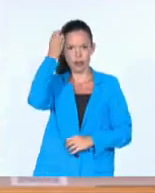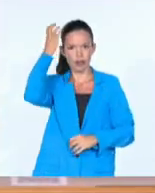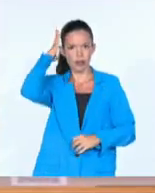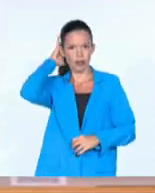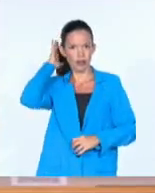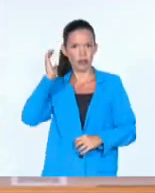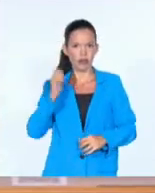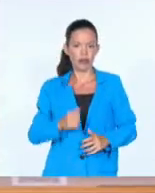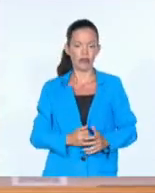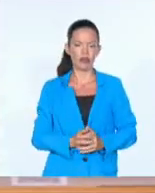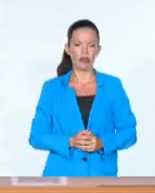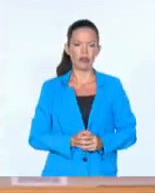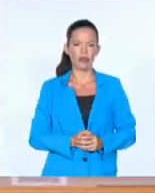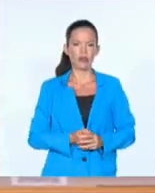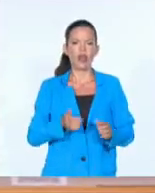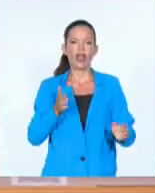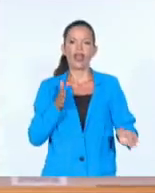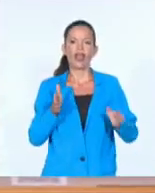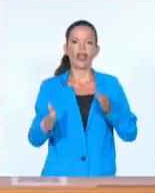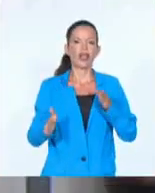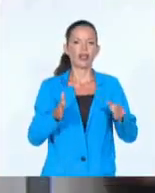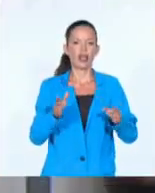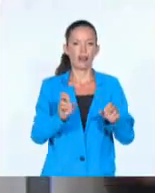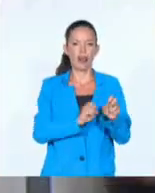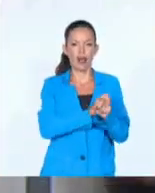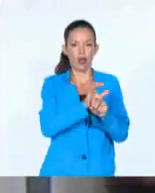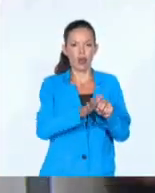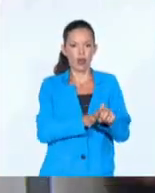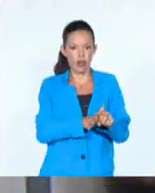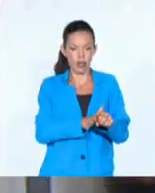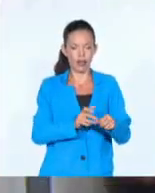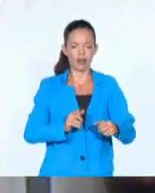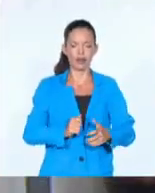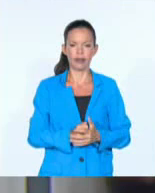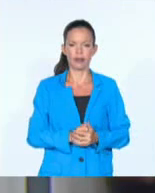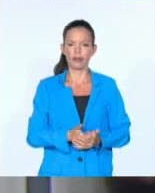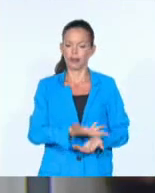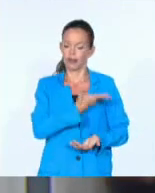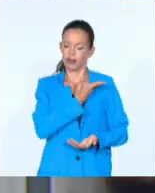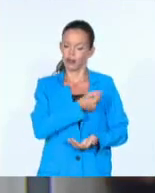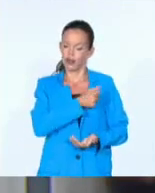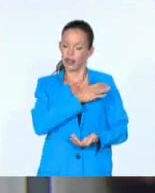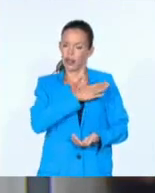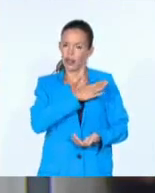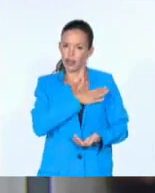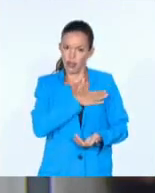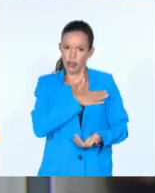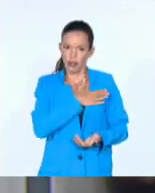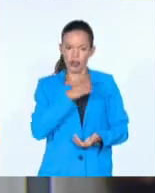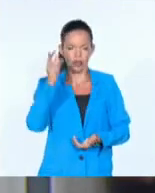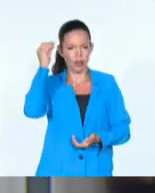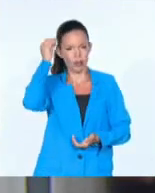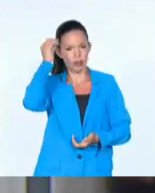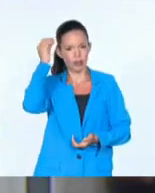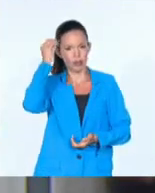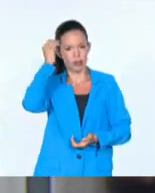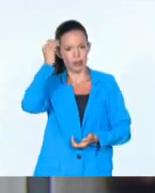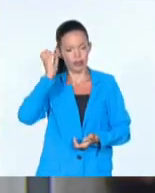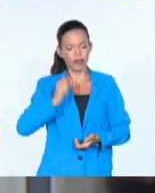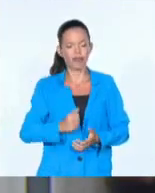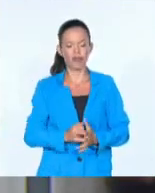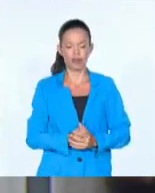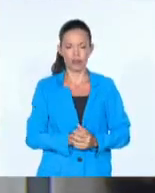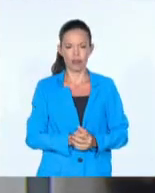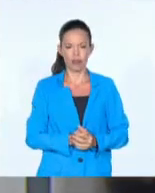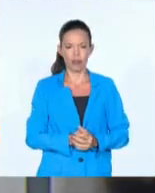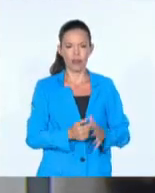nos impuso una triste y amarga lección de la que estamos obligados a aprender develó la